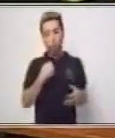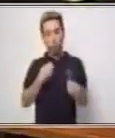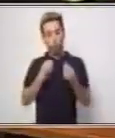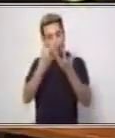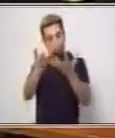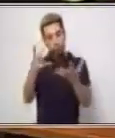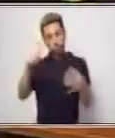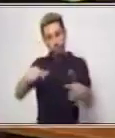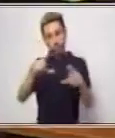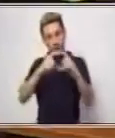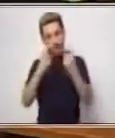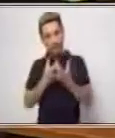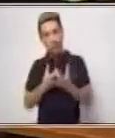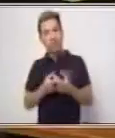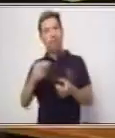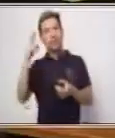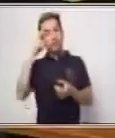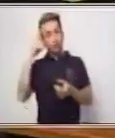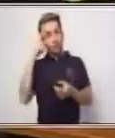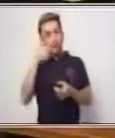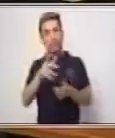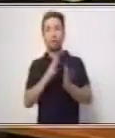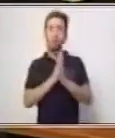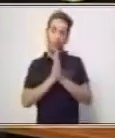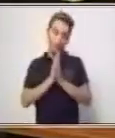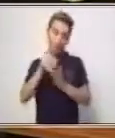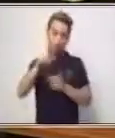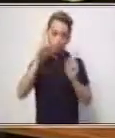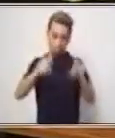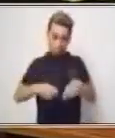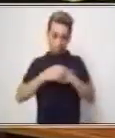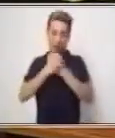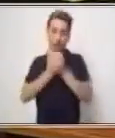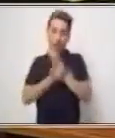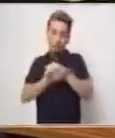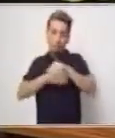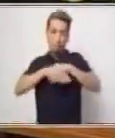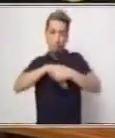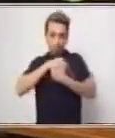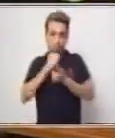compartido a ustedes. Y recuerda, te recomiendo que laves tus manos constantemente con agua y